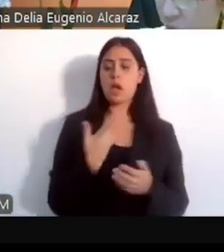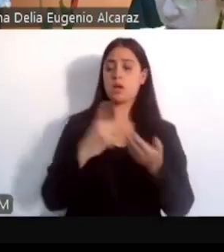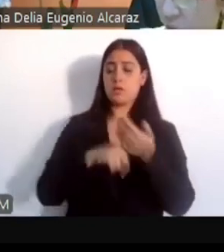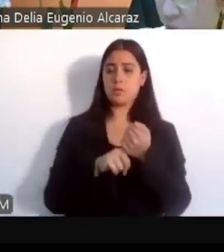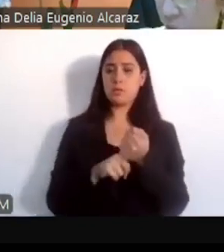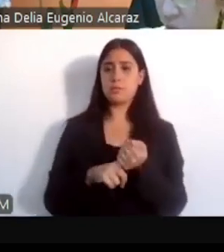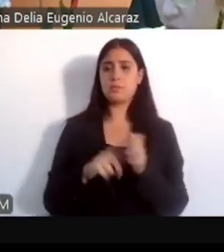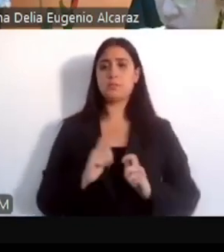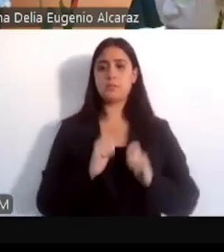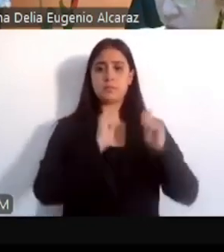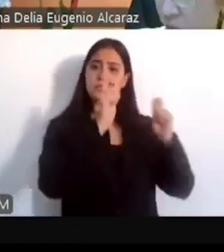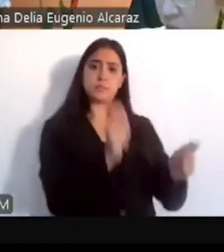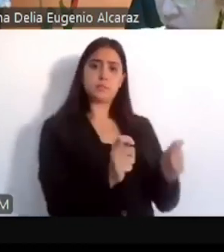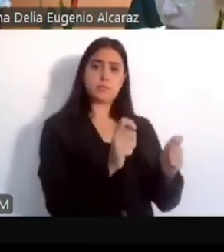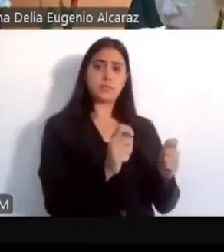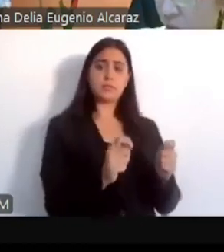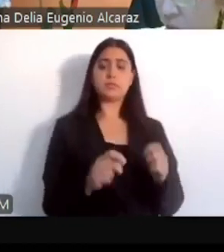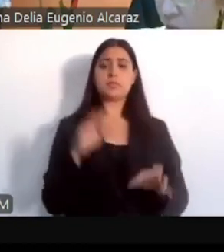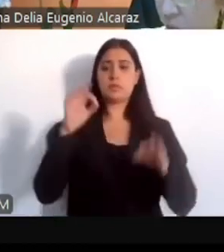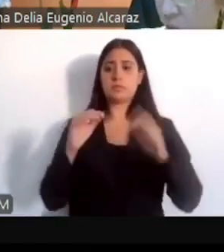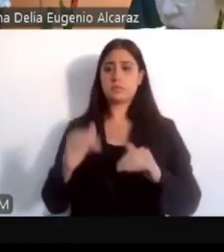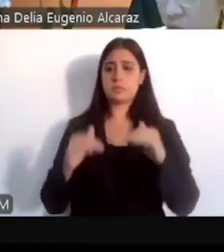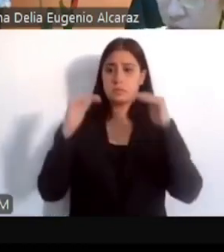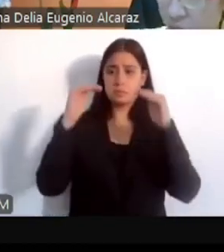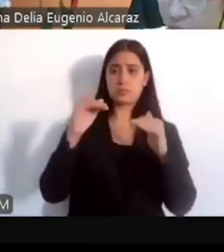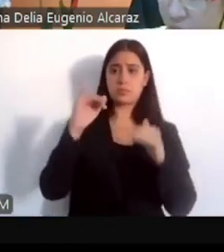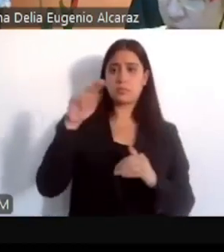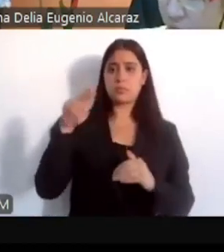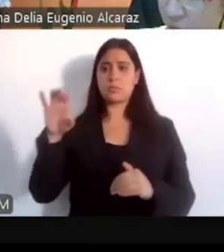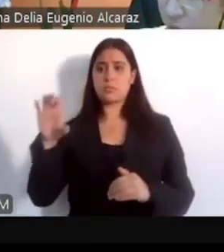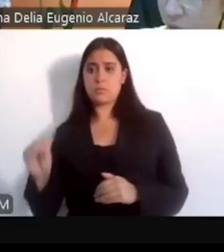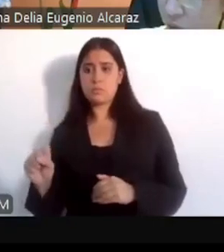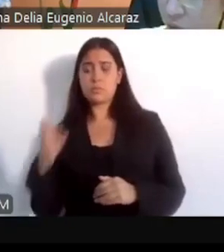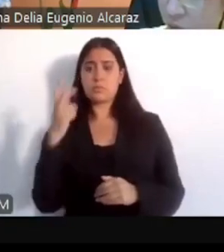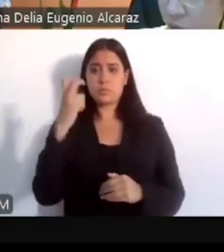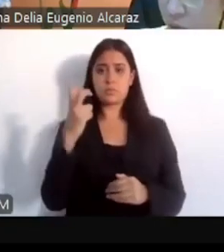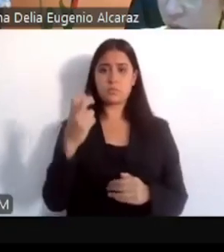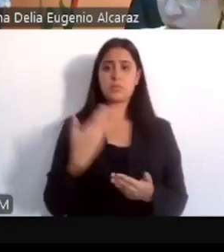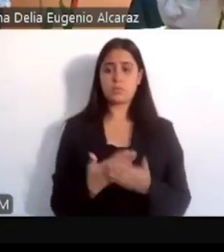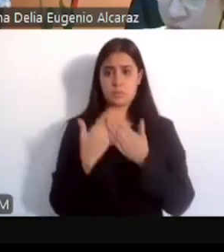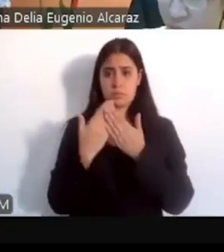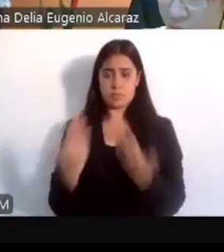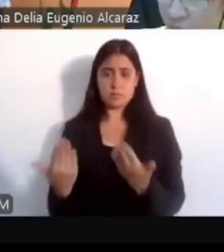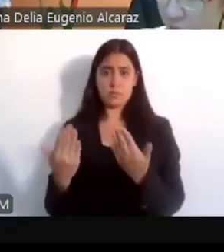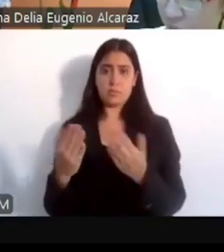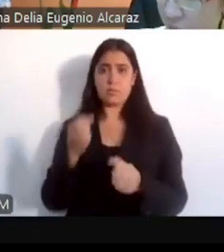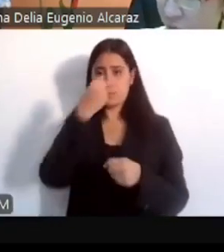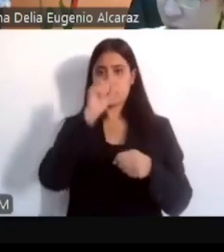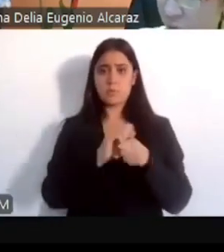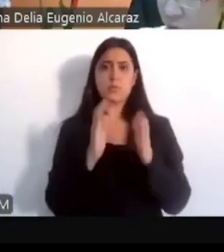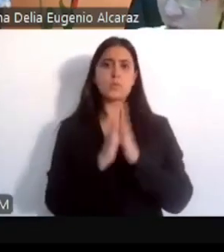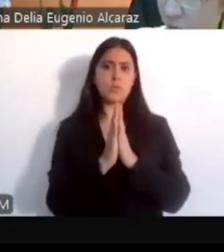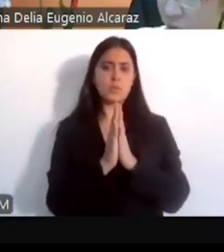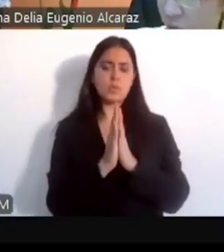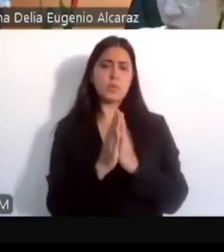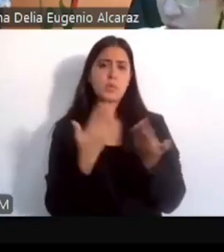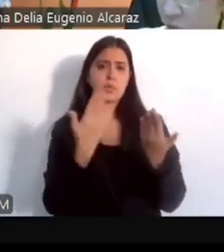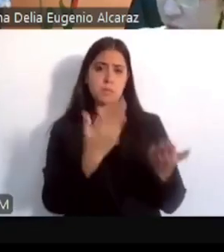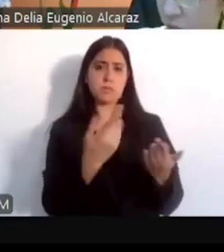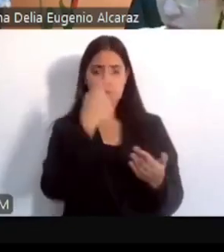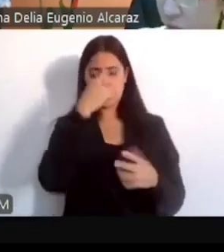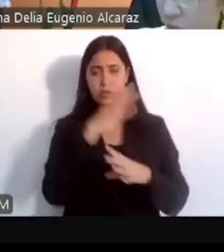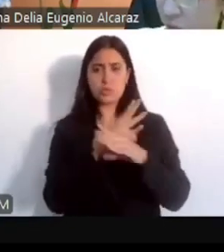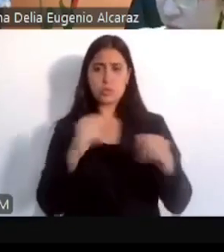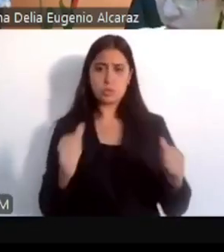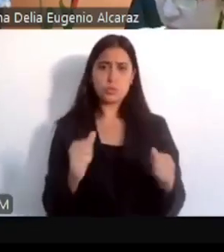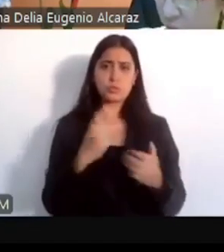a la ponencia a cargo del magistrado José Inés betan cur Salgado por lo tanto le solicito secretario nos apoye con la cuenta y los resolutivos